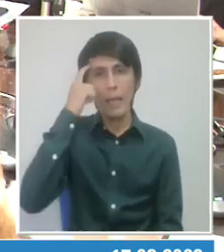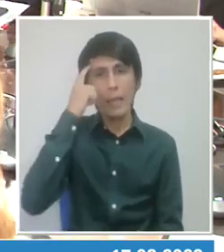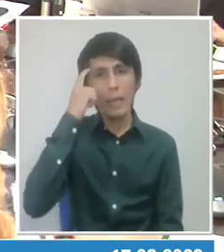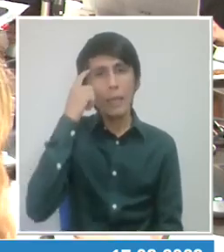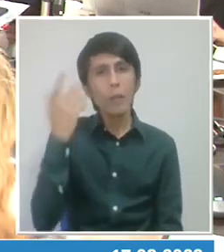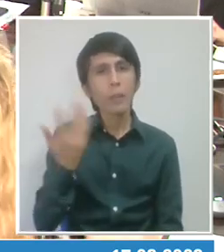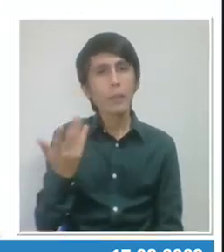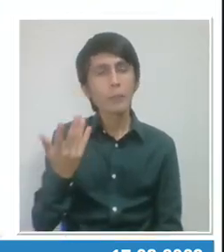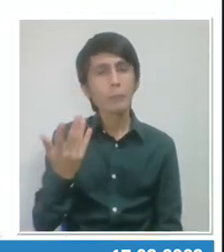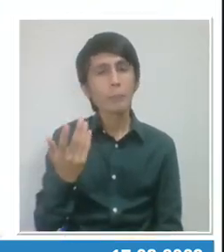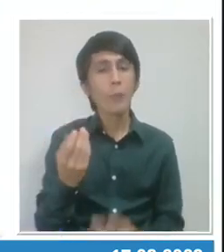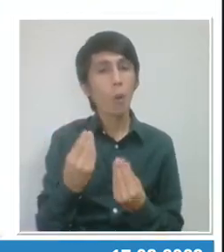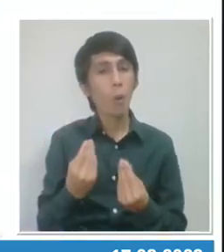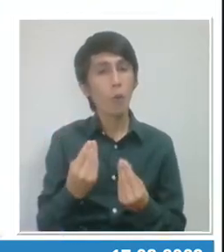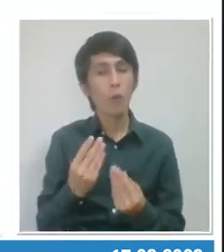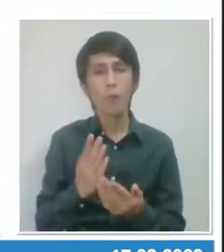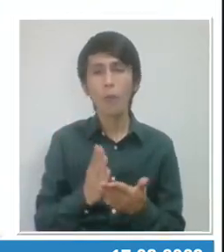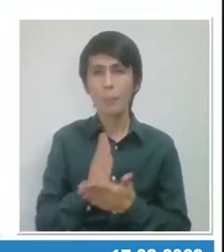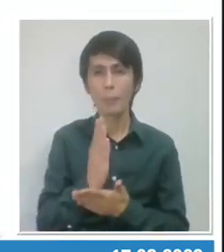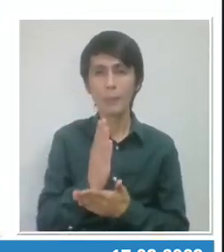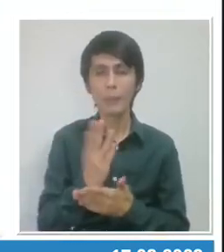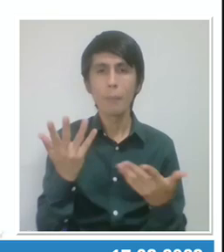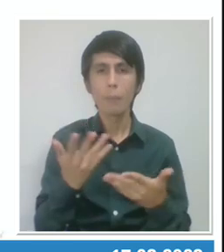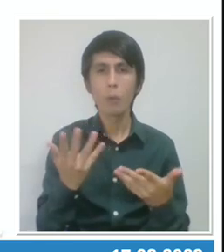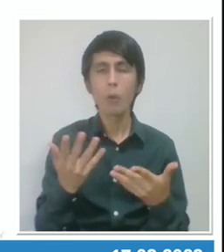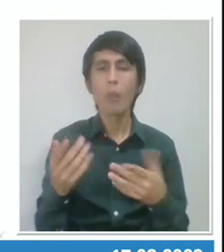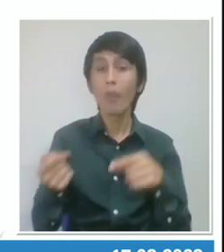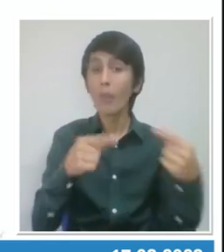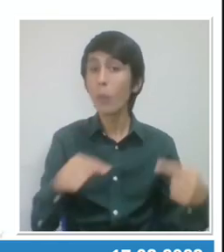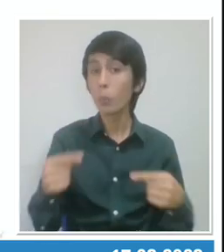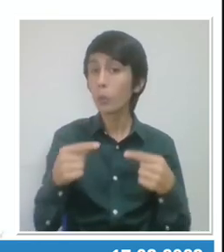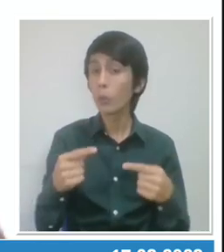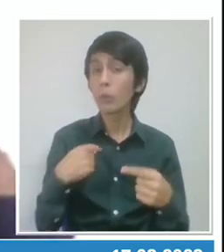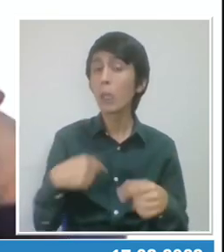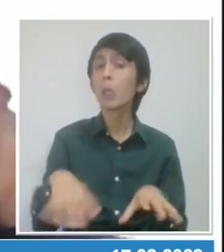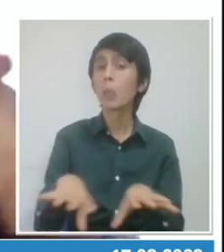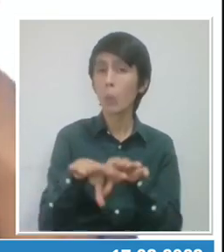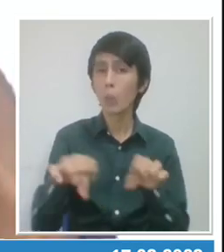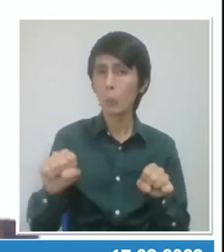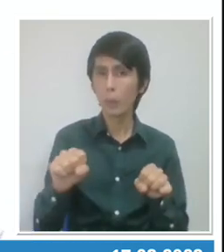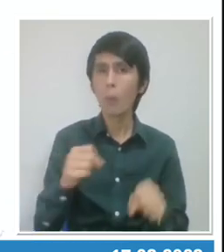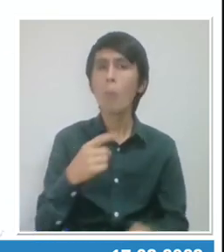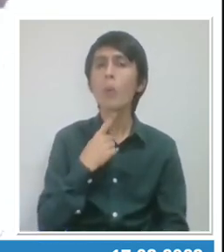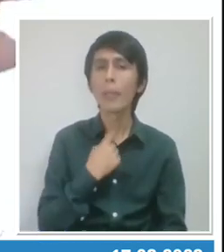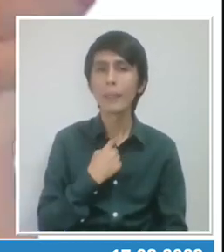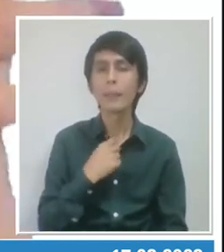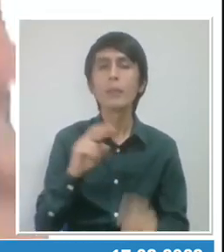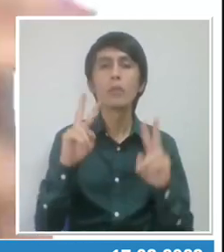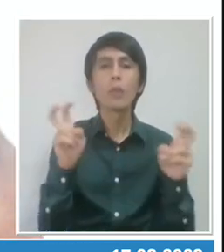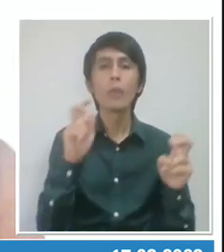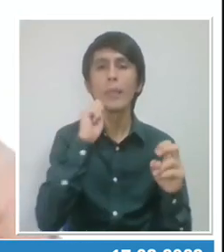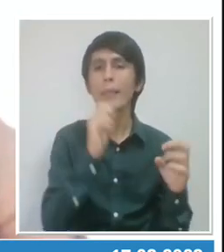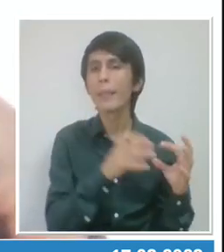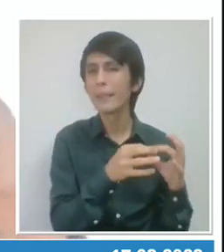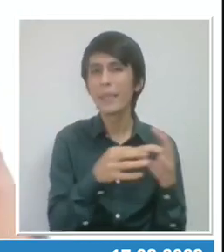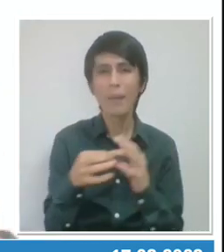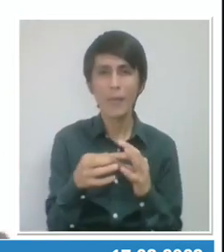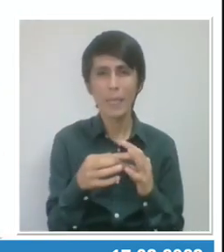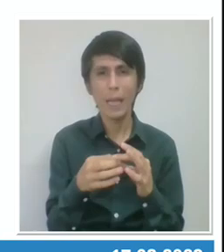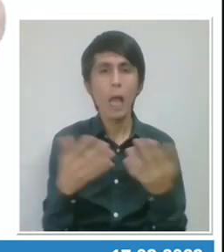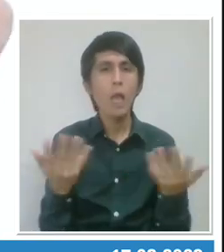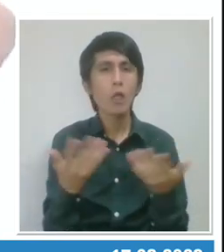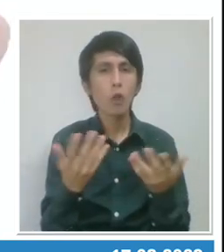obviamente partir por la discusión que comparto, que es muy interesante, sobre qué significa y cómo puede plasmarse el